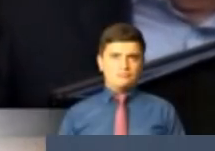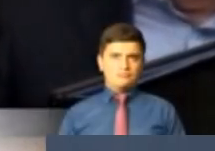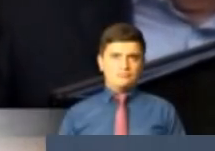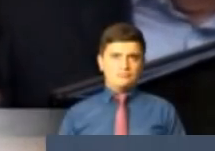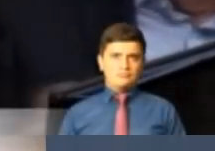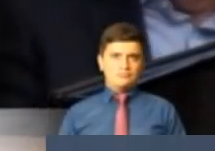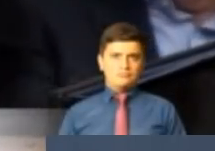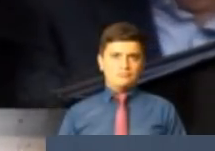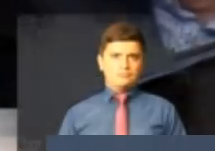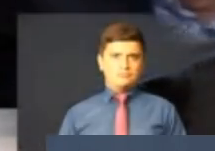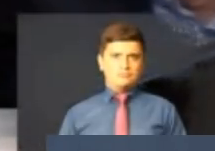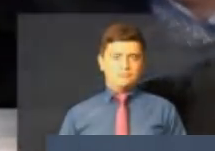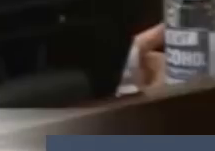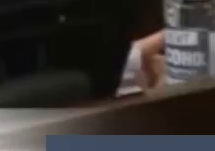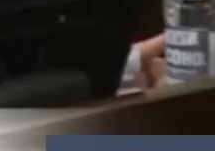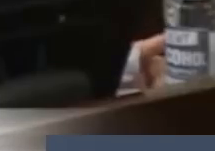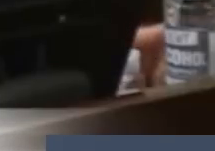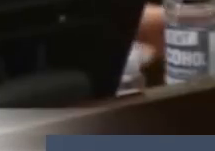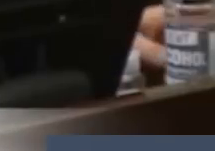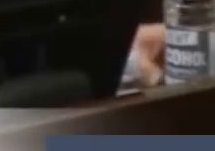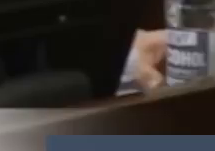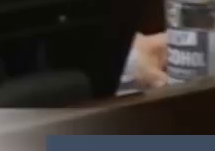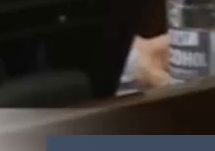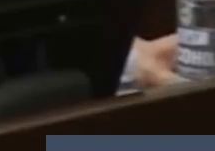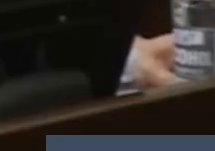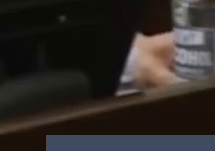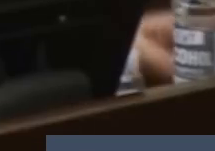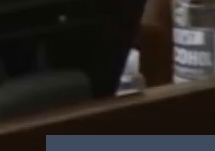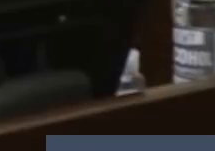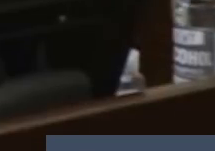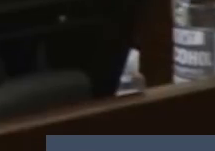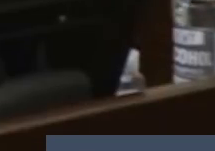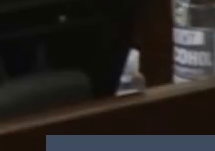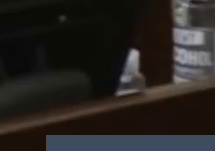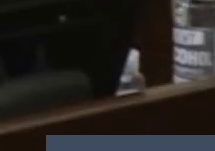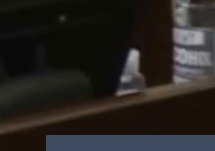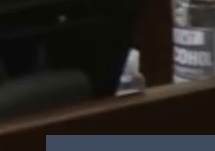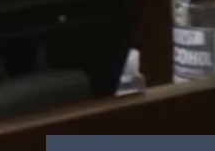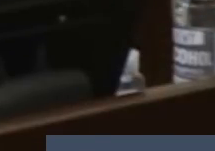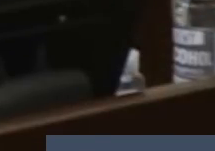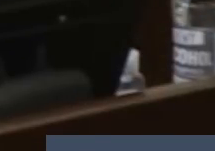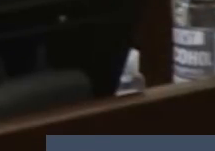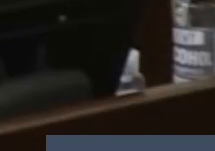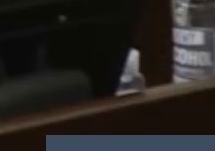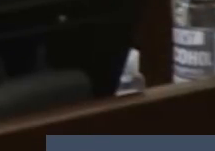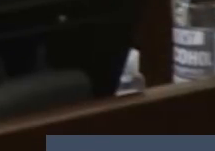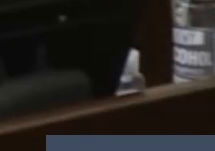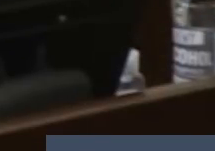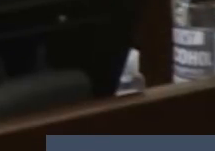cómo debemos proceder los senadores afectos al gobierno y a los ascensos hechos de esta